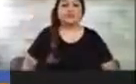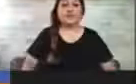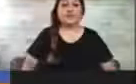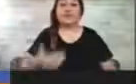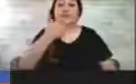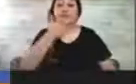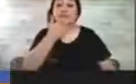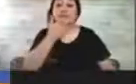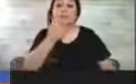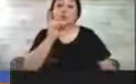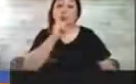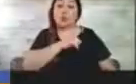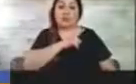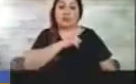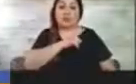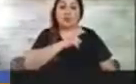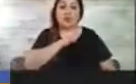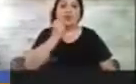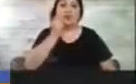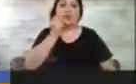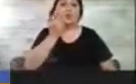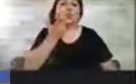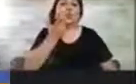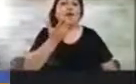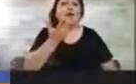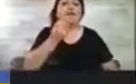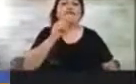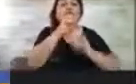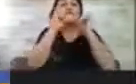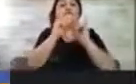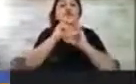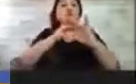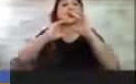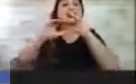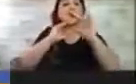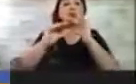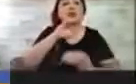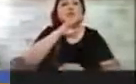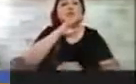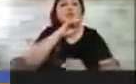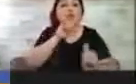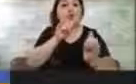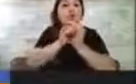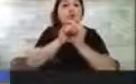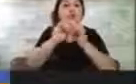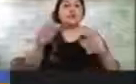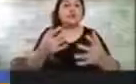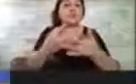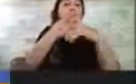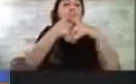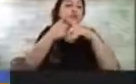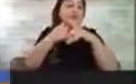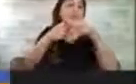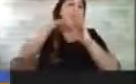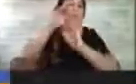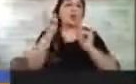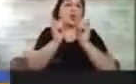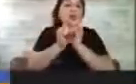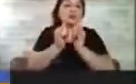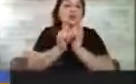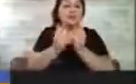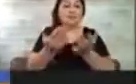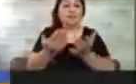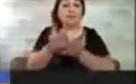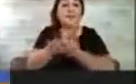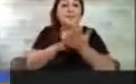utilizamos ahora mismo? En redes sociales y en WhatsApp, por ejemplo, sobre todo en WhatsApp, estos primeros. Uno son los